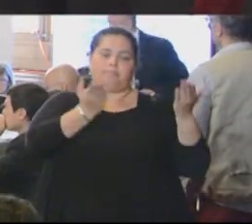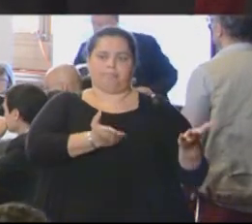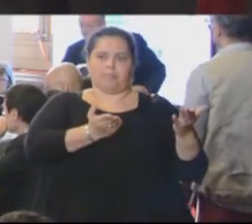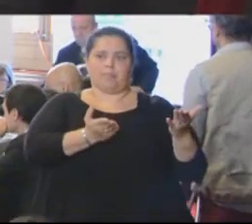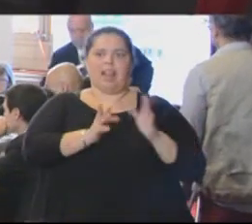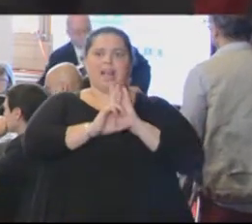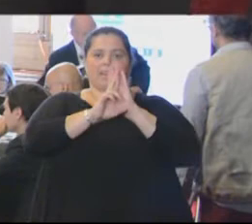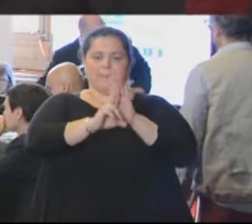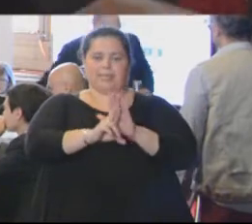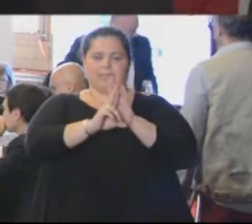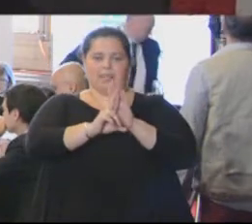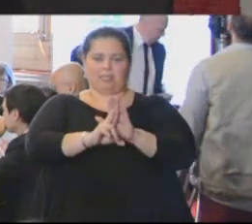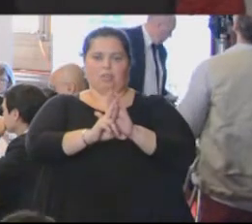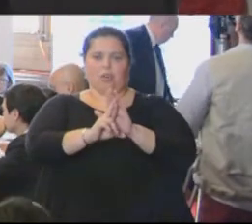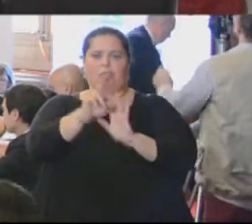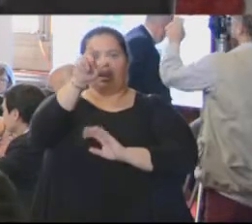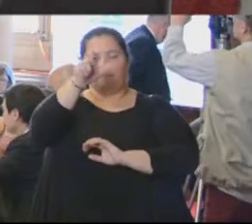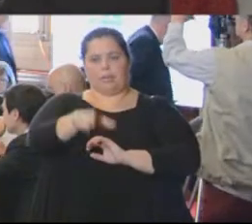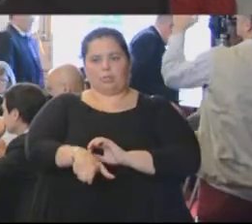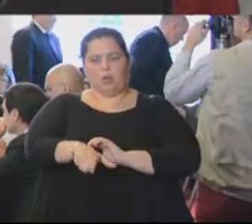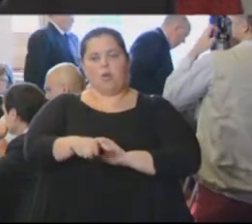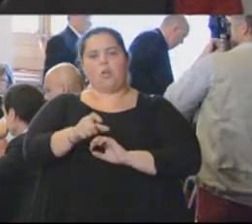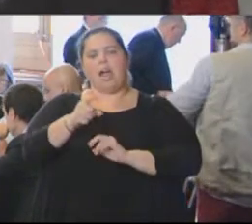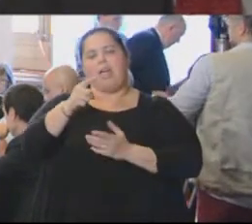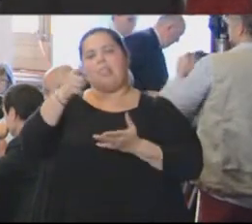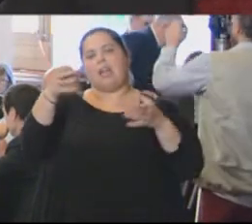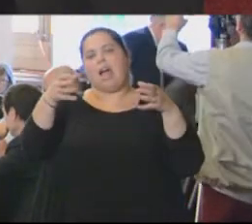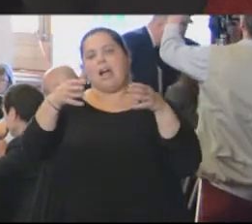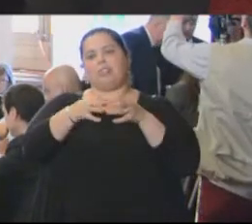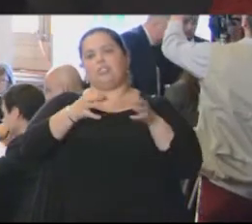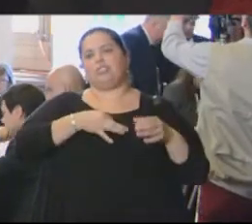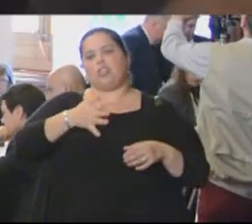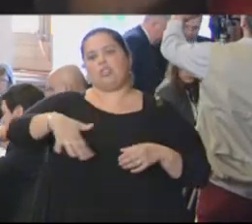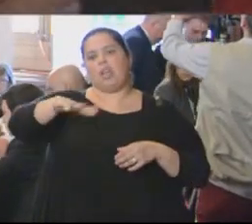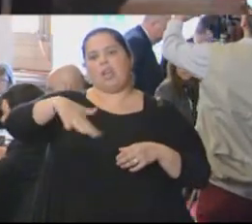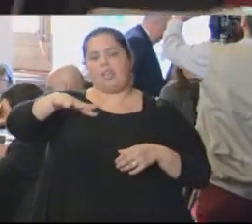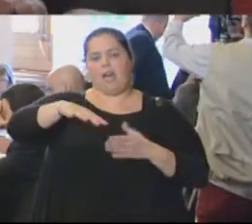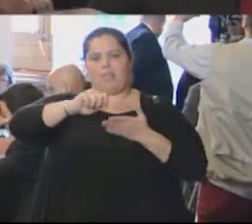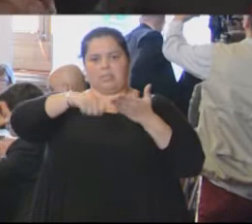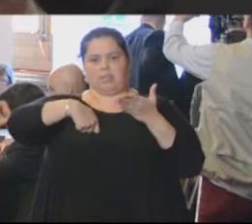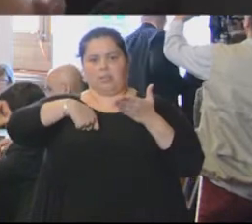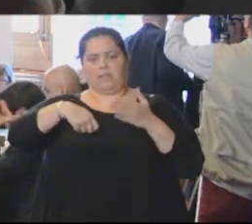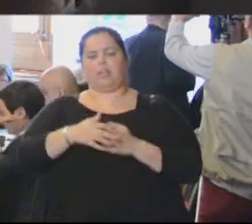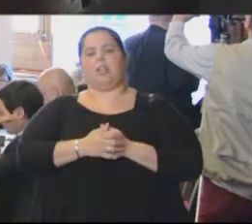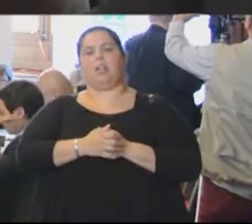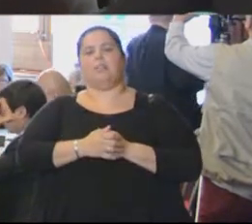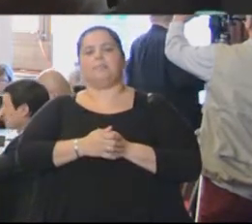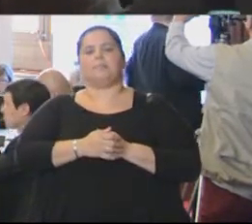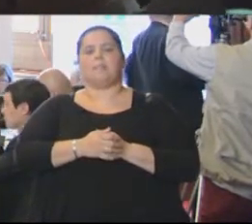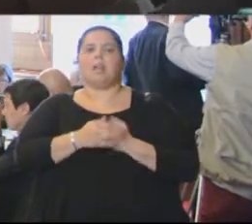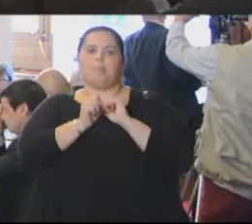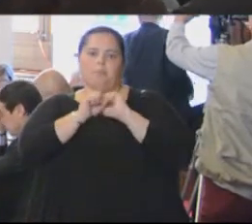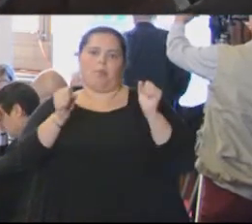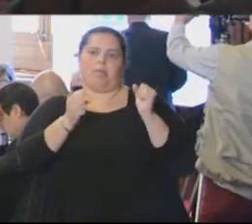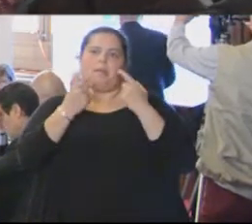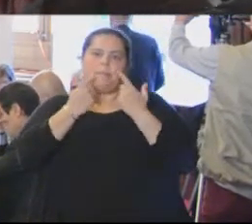la representación de la sociedad, que podrán ustedes, por favor, presentarse los que van a hacer uso de la palabra